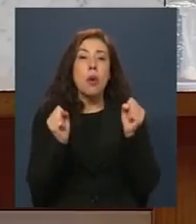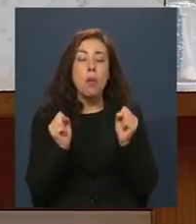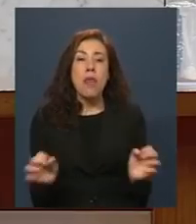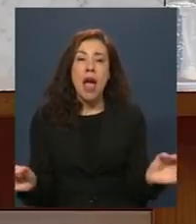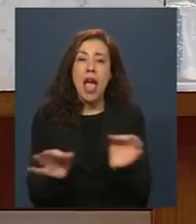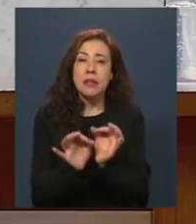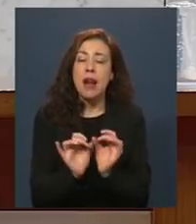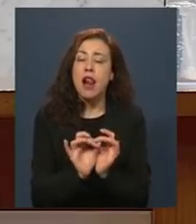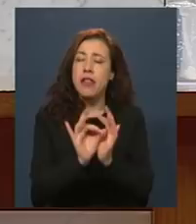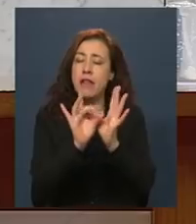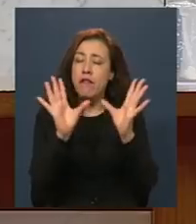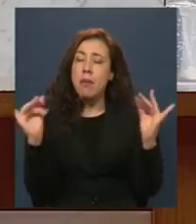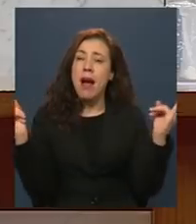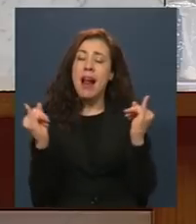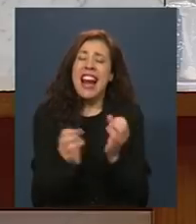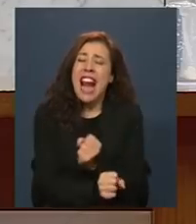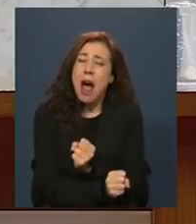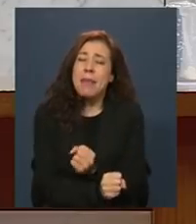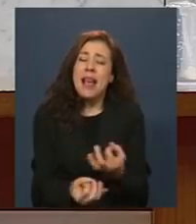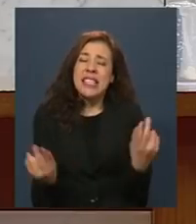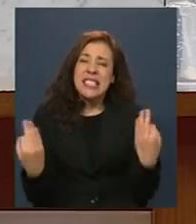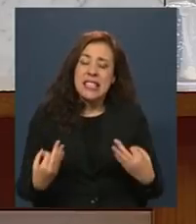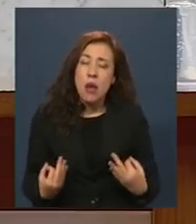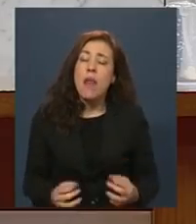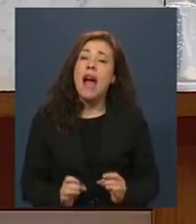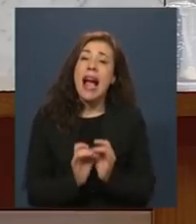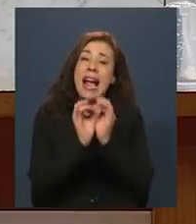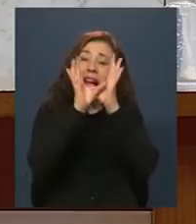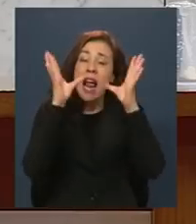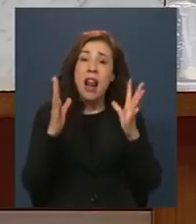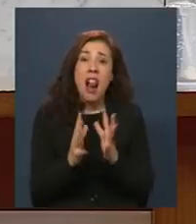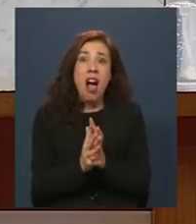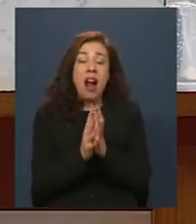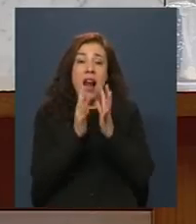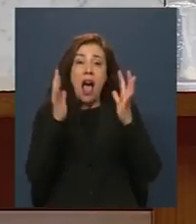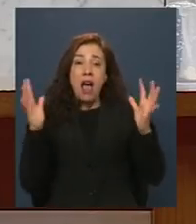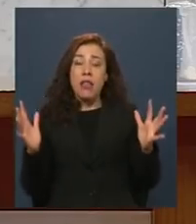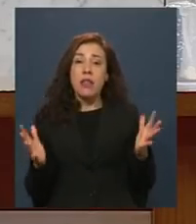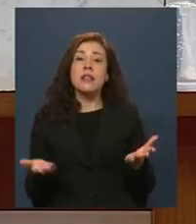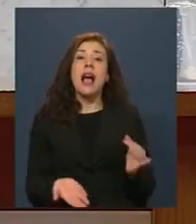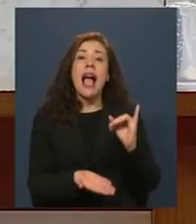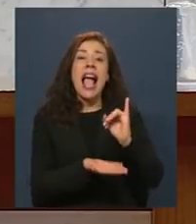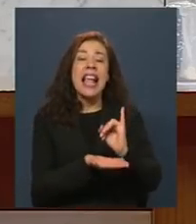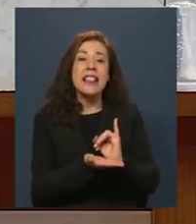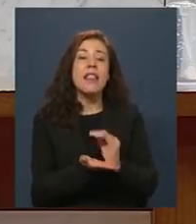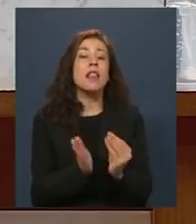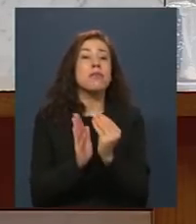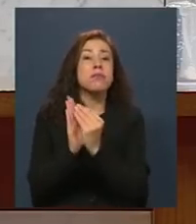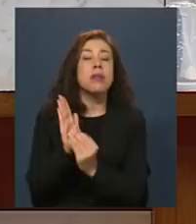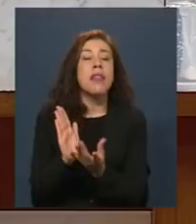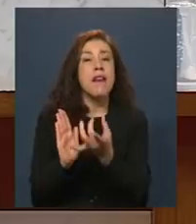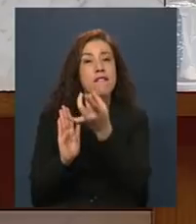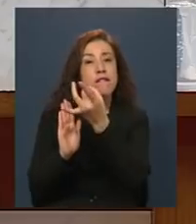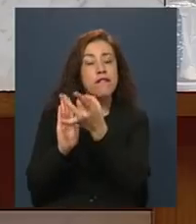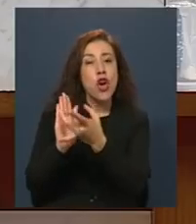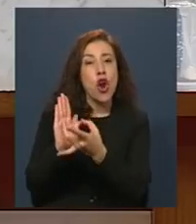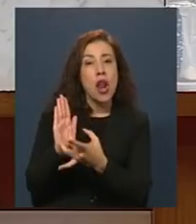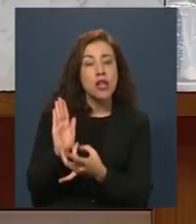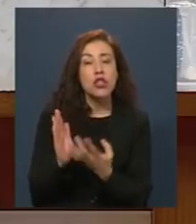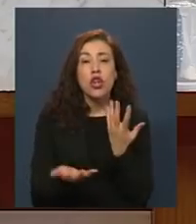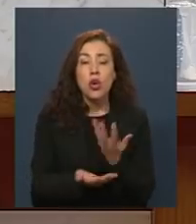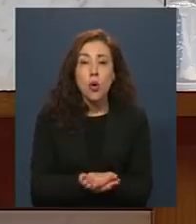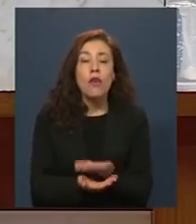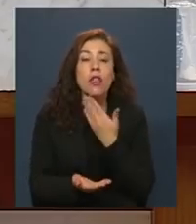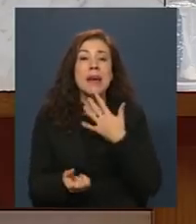aclarar de manera ágil y certera, con claridad, la magnitud, entidad y calificación de las violaciones ocurridas y